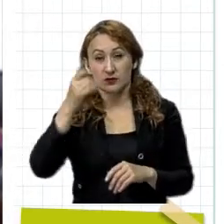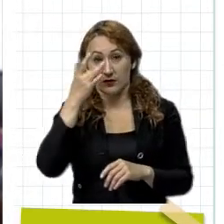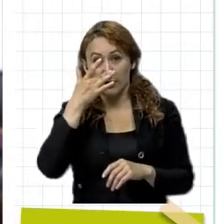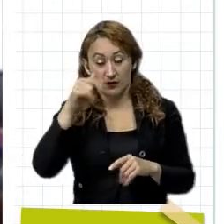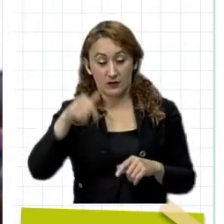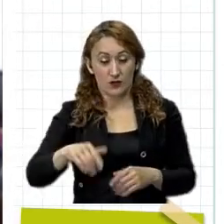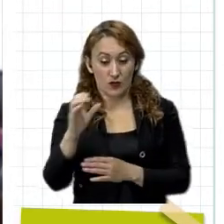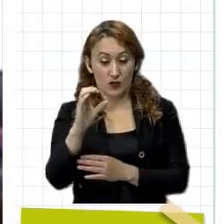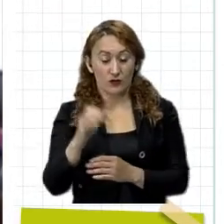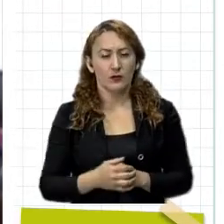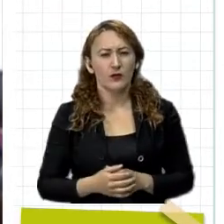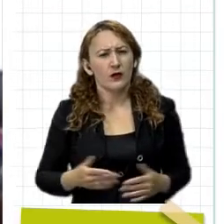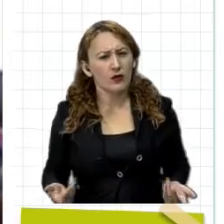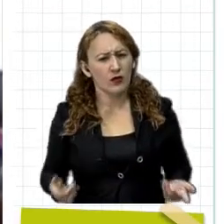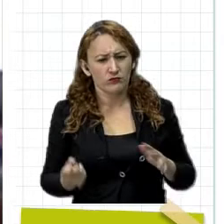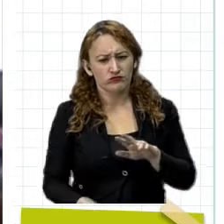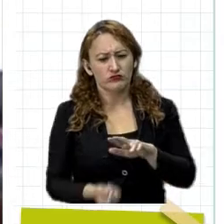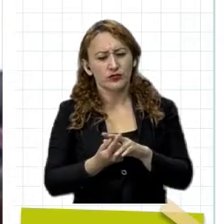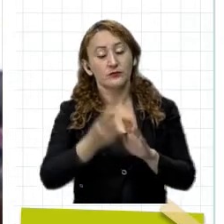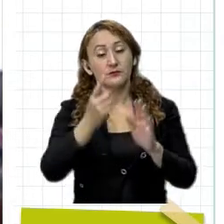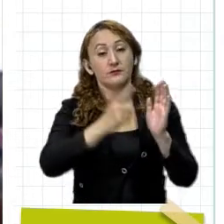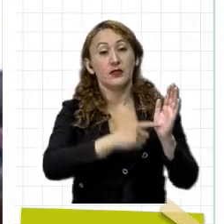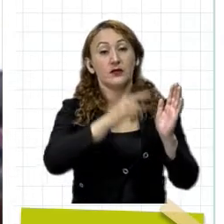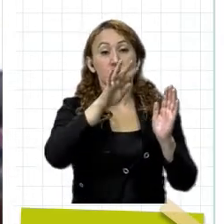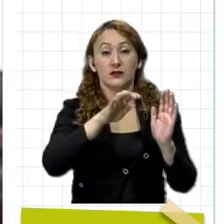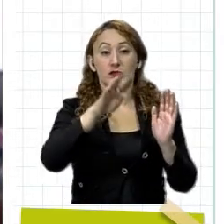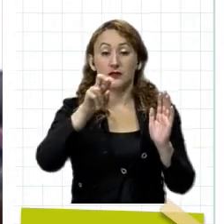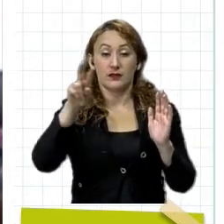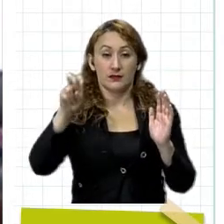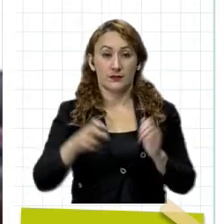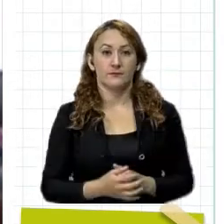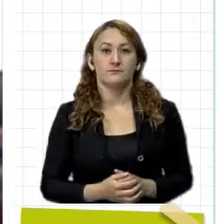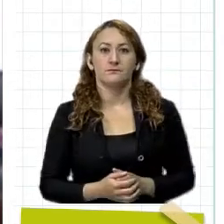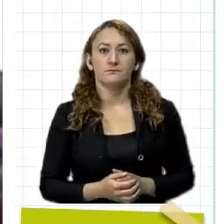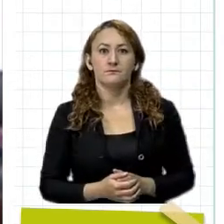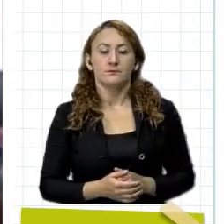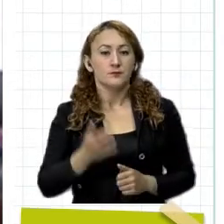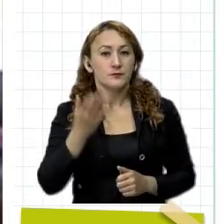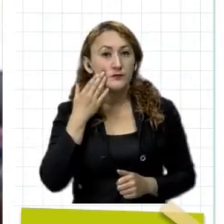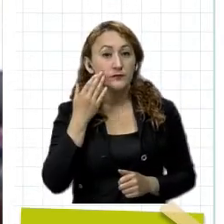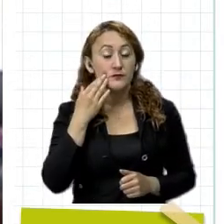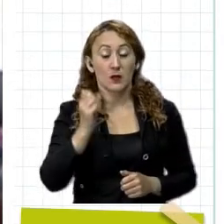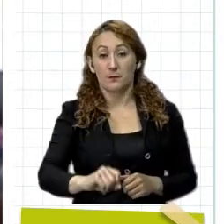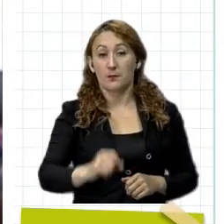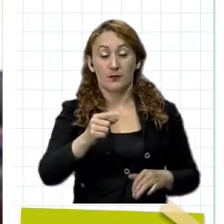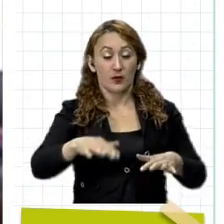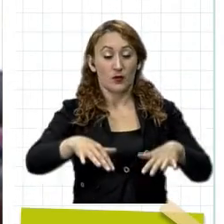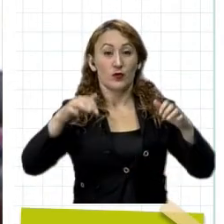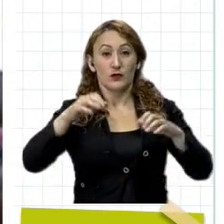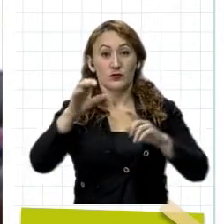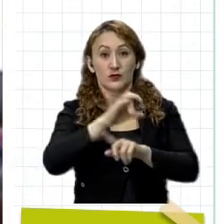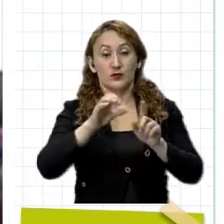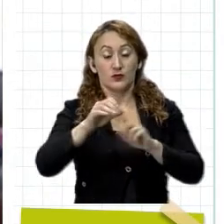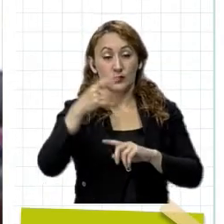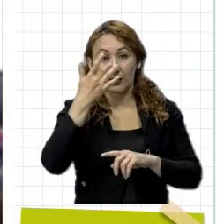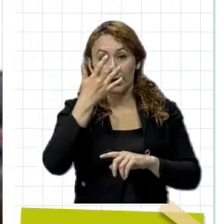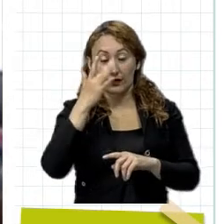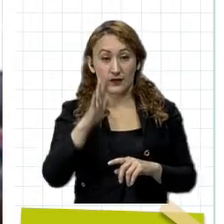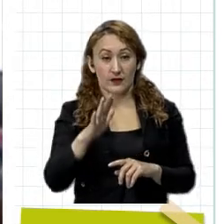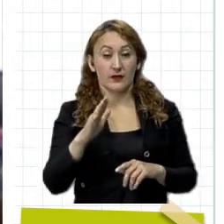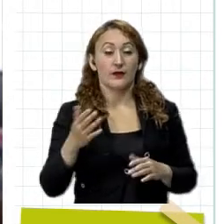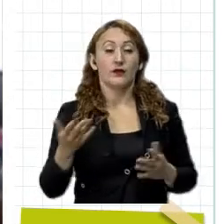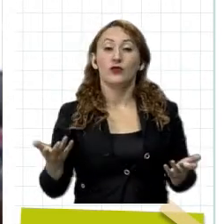Colombia surgieron en 1977, en el marco del primer Congreso de Cultura Negra de las Américas, en